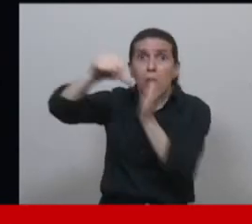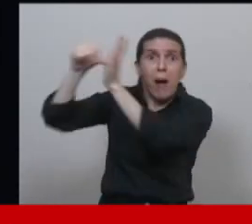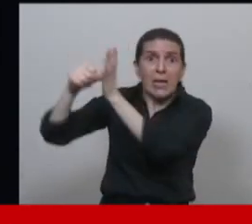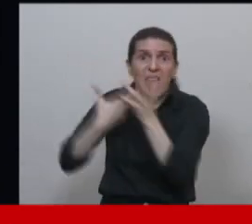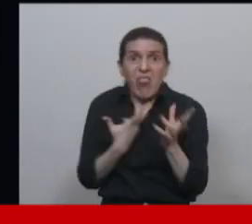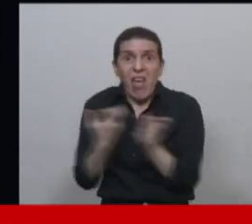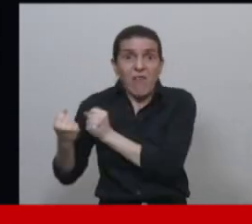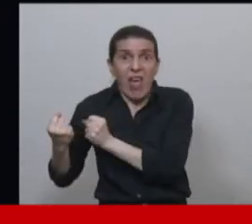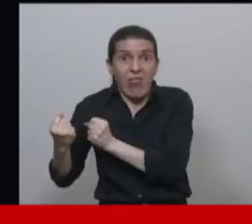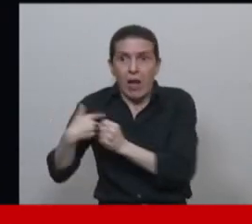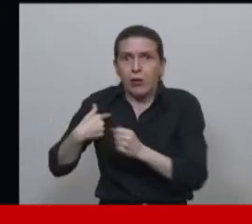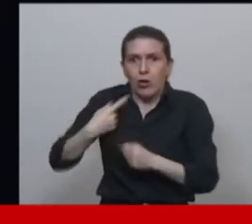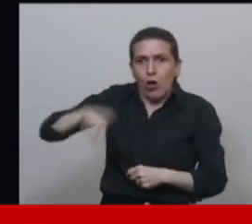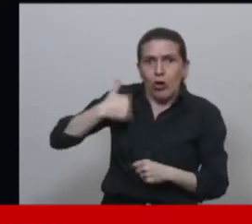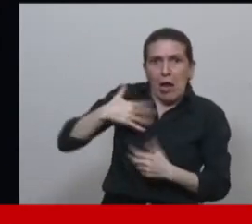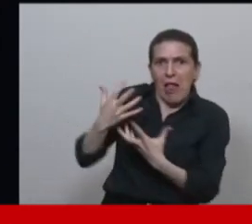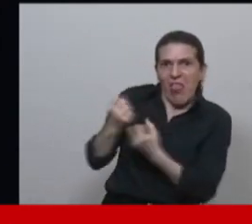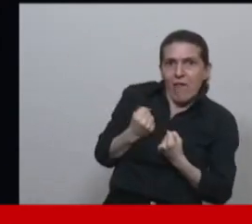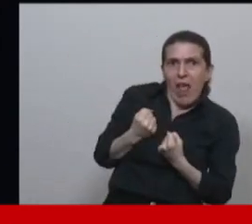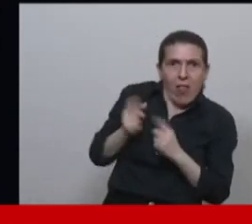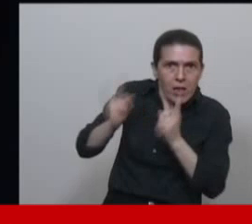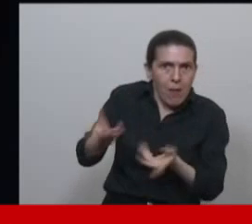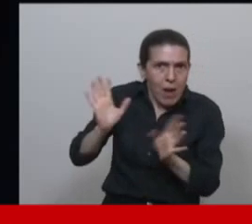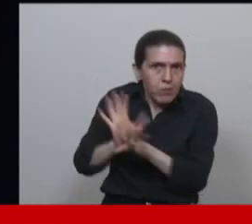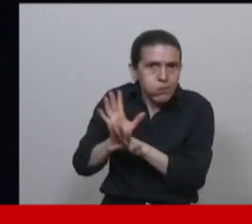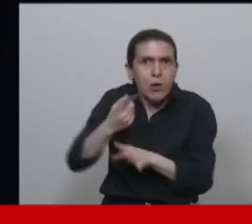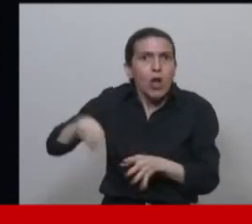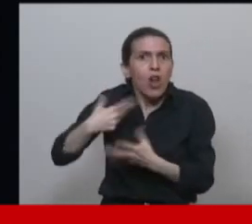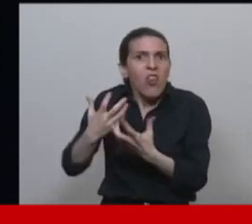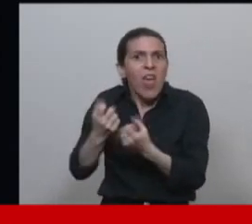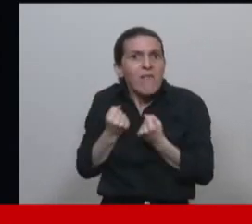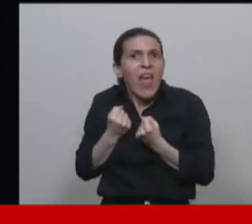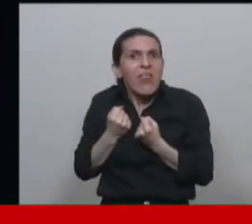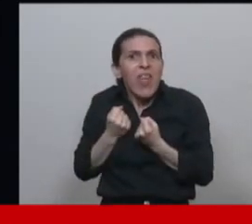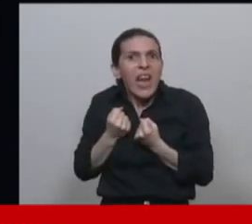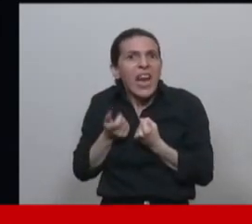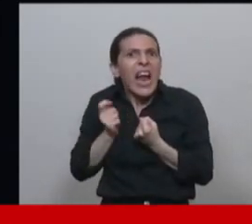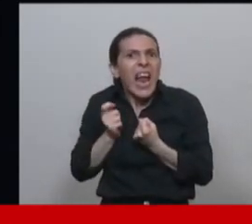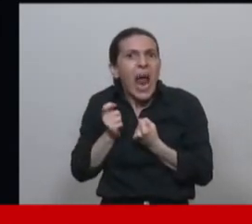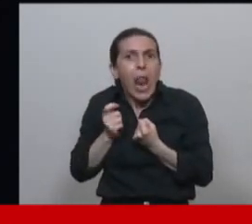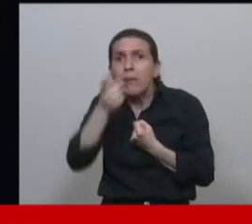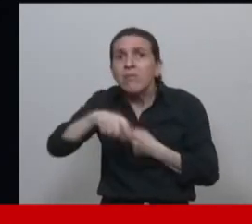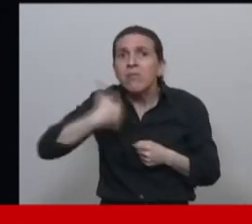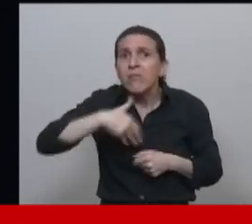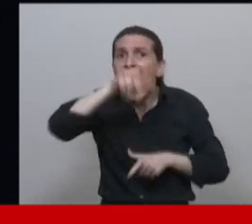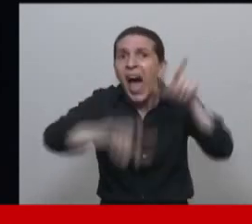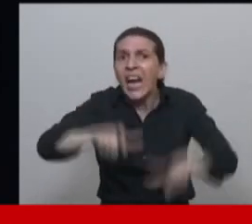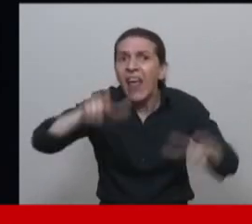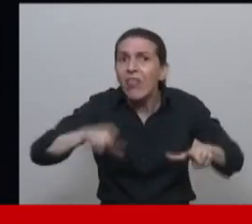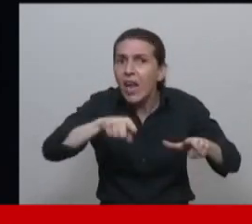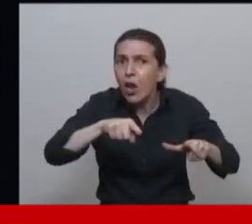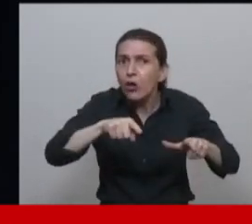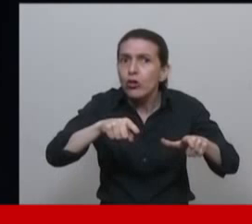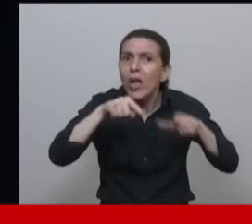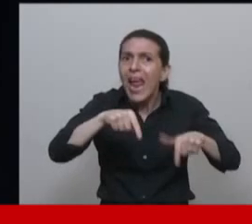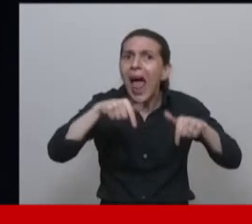ultranza. Los acreedores defendían sus intereses y nosotros defendíamos los intereses de los argentinos y las argentinas, su presente